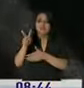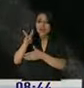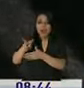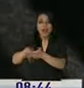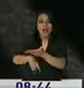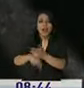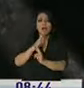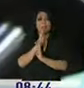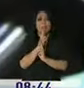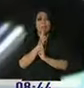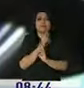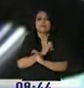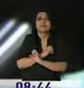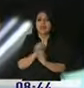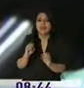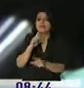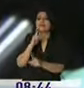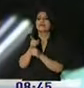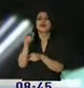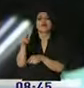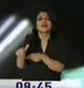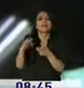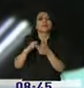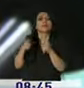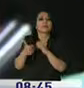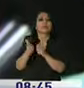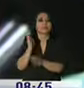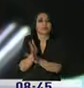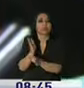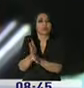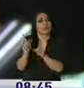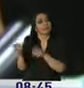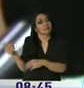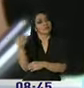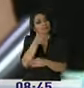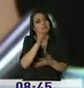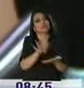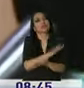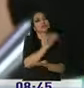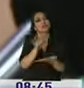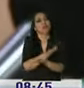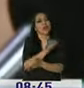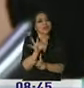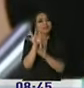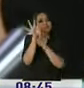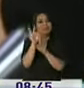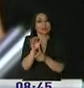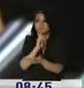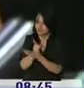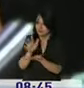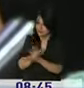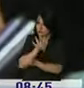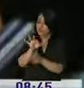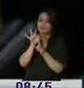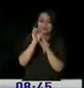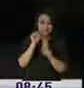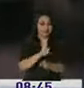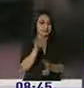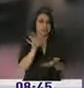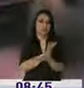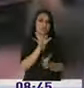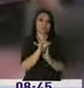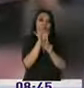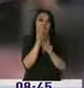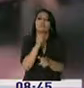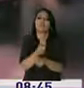de ella es que ella tiene un retraso psicológico y yo tengo que llevarla a una escuela donde ella le enseñe. Una escuela especial para ella. La